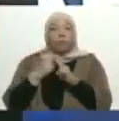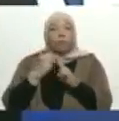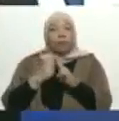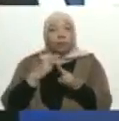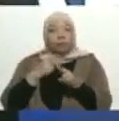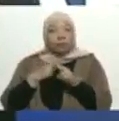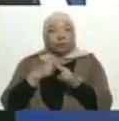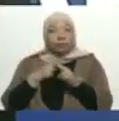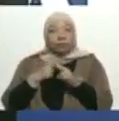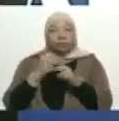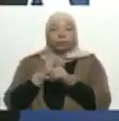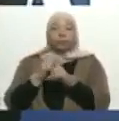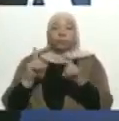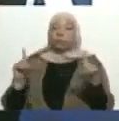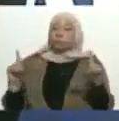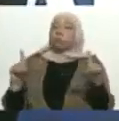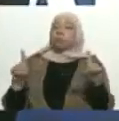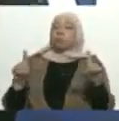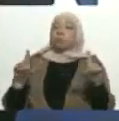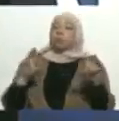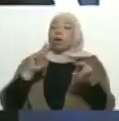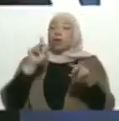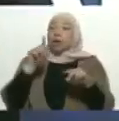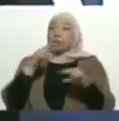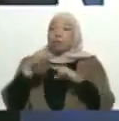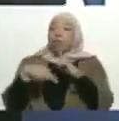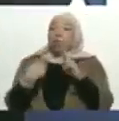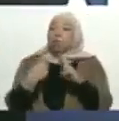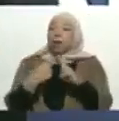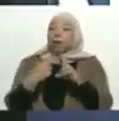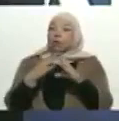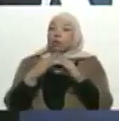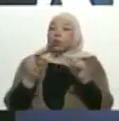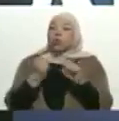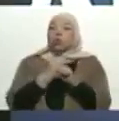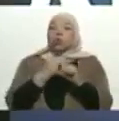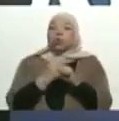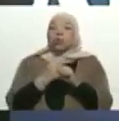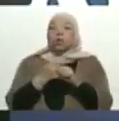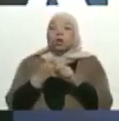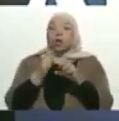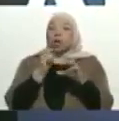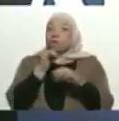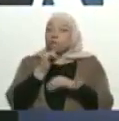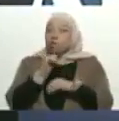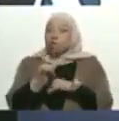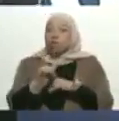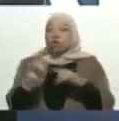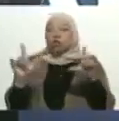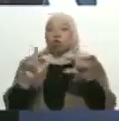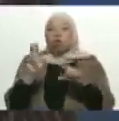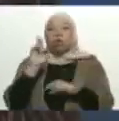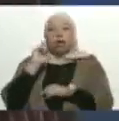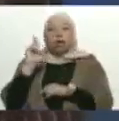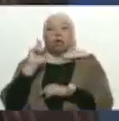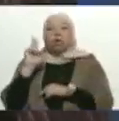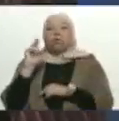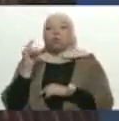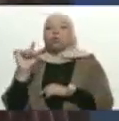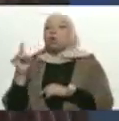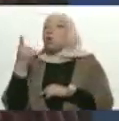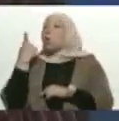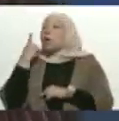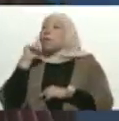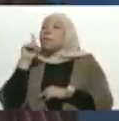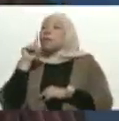tremendo para la democracia y un peligro para la humanidad lo que está pasando con los grandes medios de información y con las redes, donde una